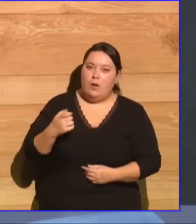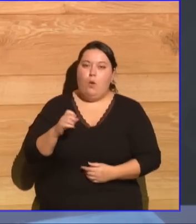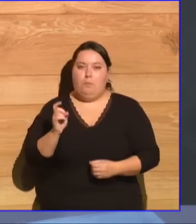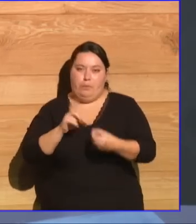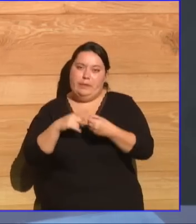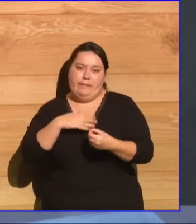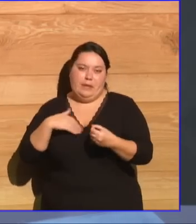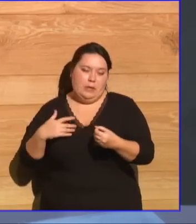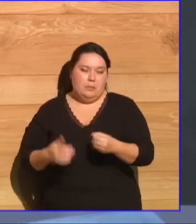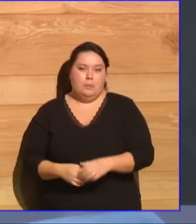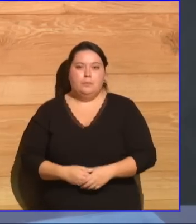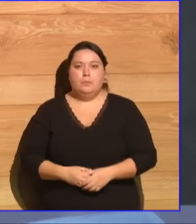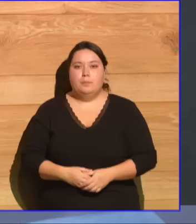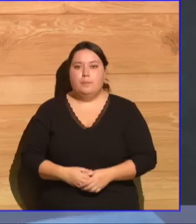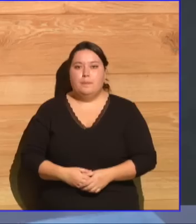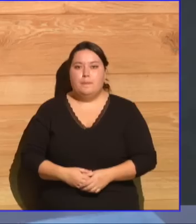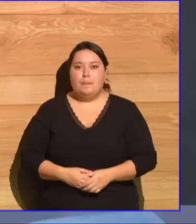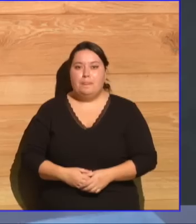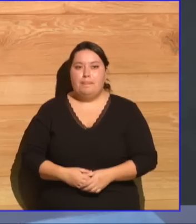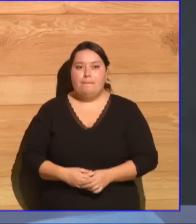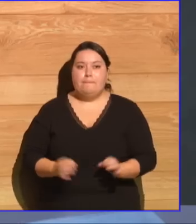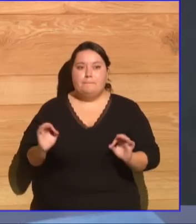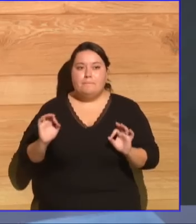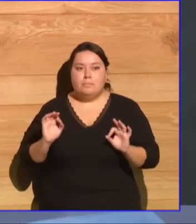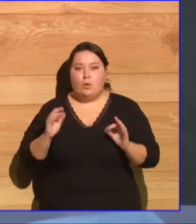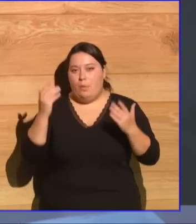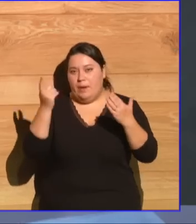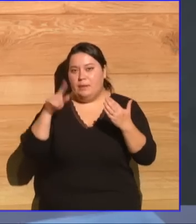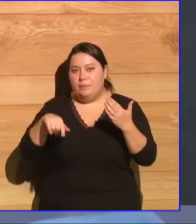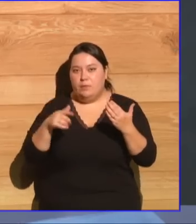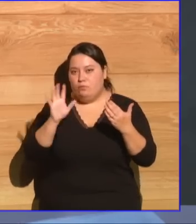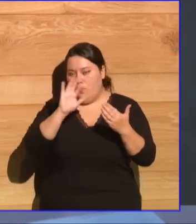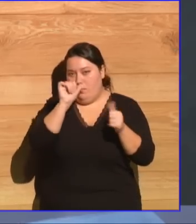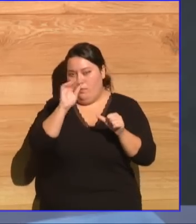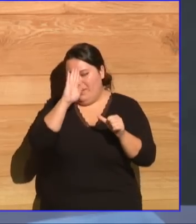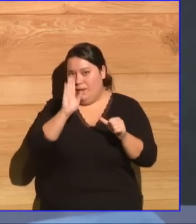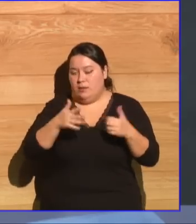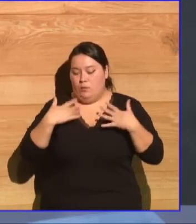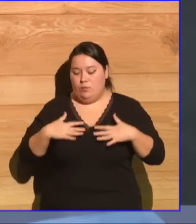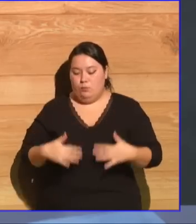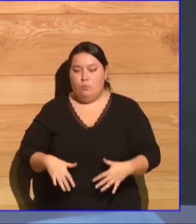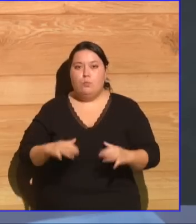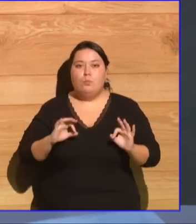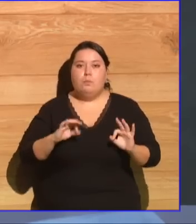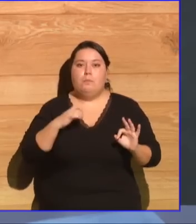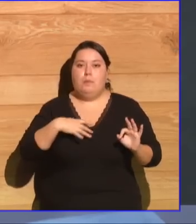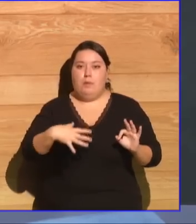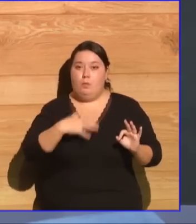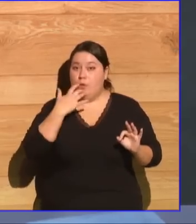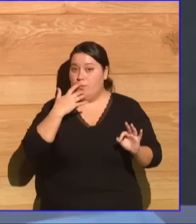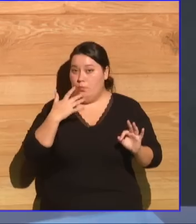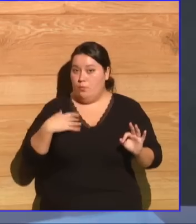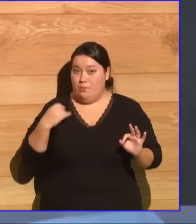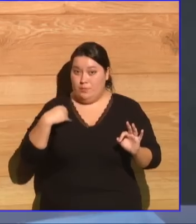parte. Y aquí homenajea de forma directa con ese smoking blanco, por ejemplo, se